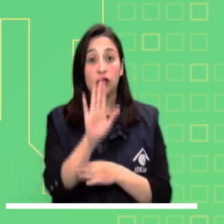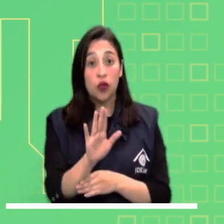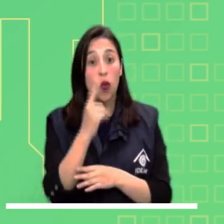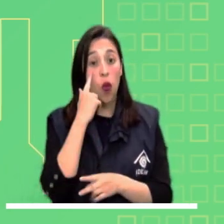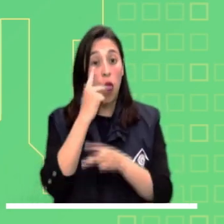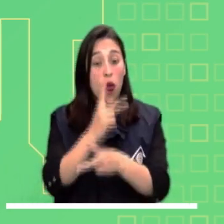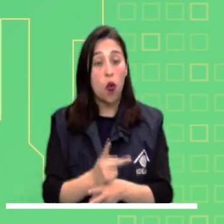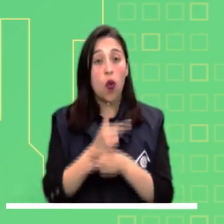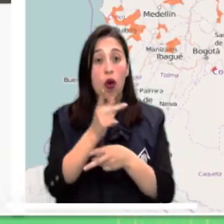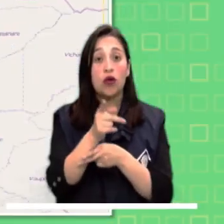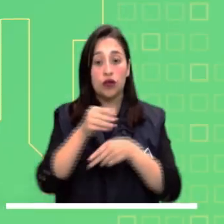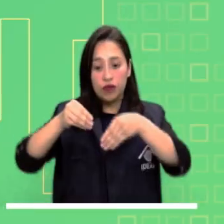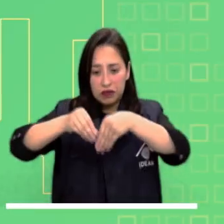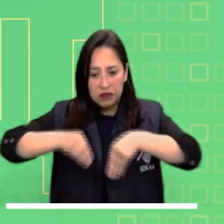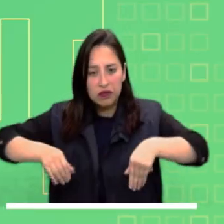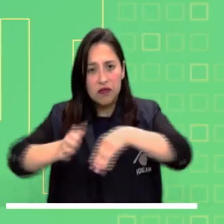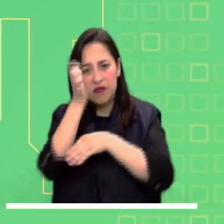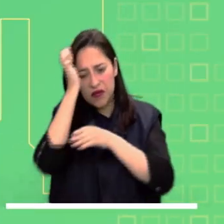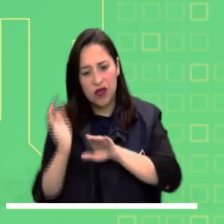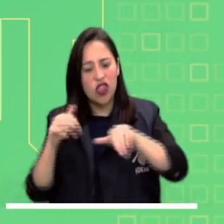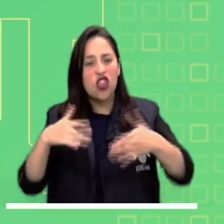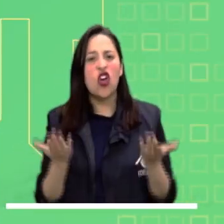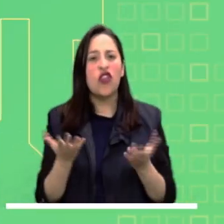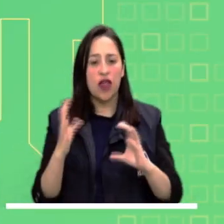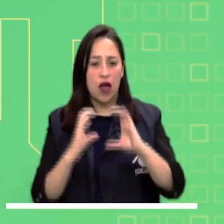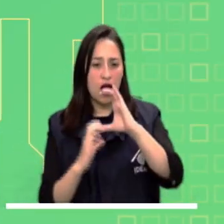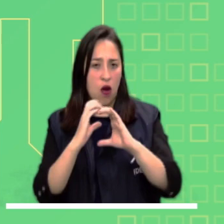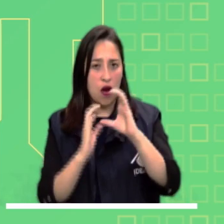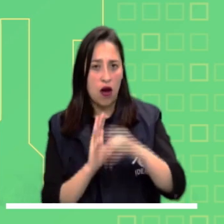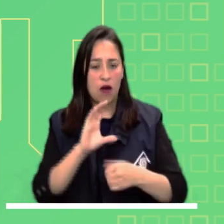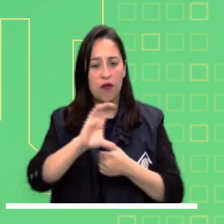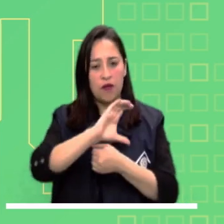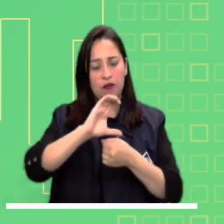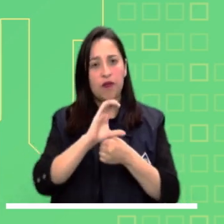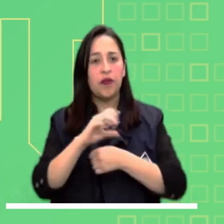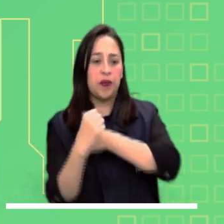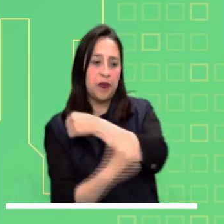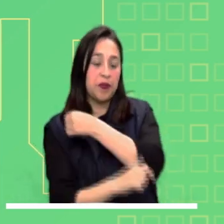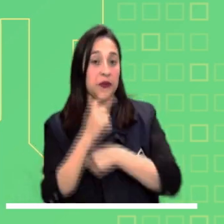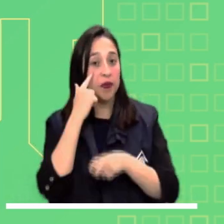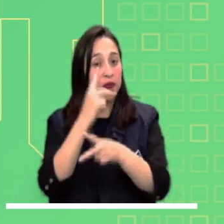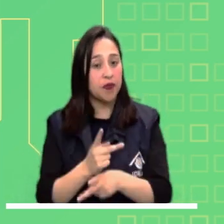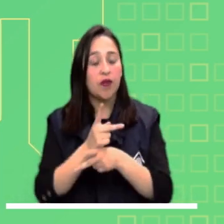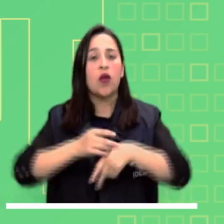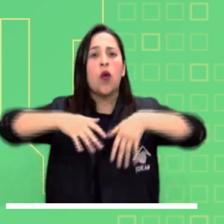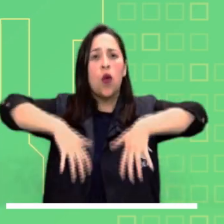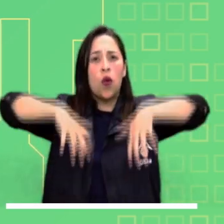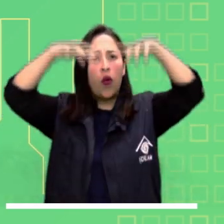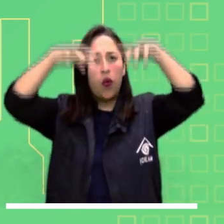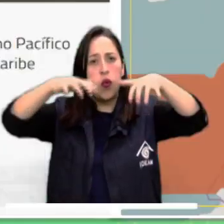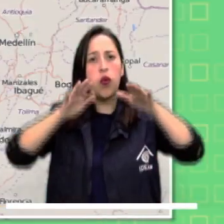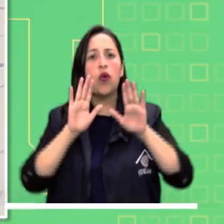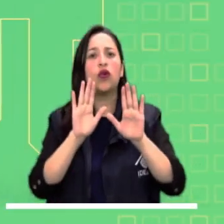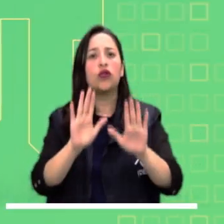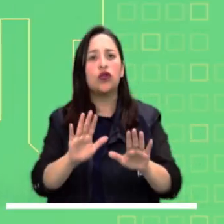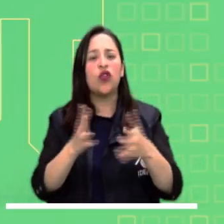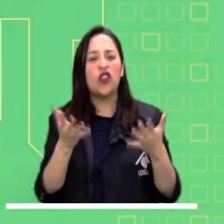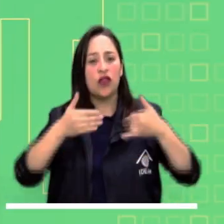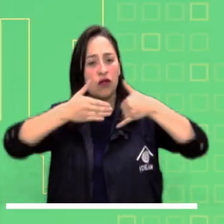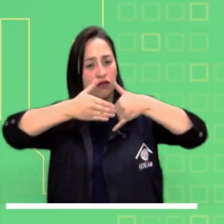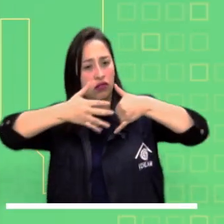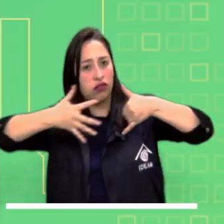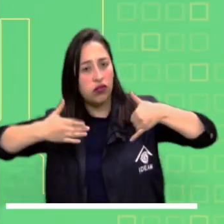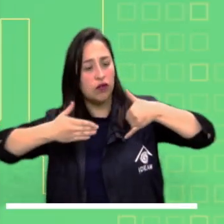en La Guajira. Se recomienda mucha precaución ante posibles deslizamientos de tierra en el Cauca, en Cundinamarca y en Boyacá. Se